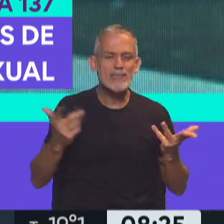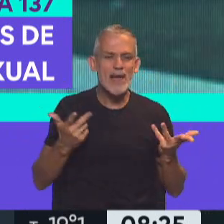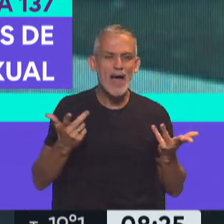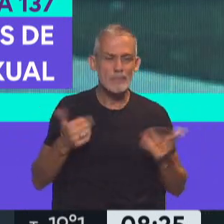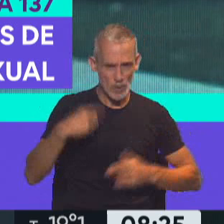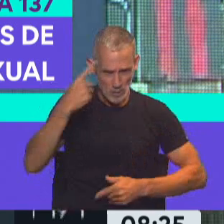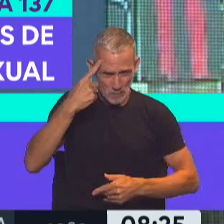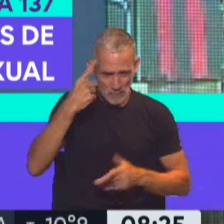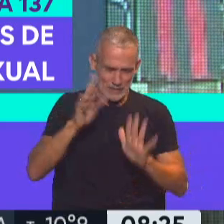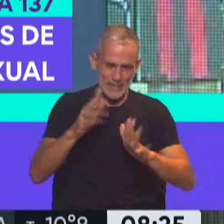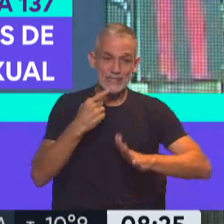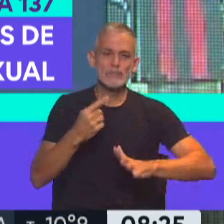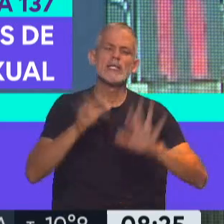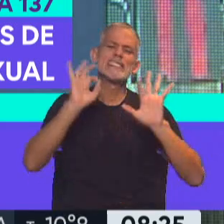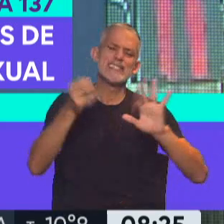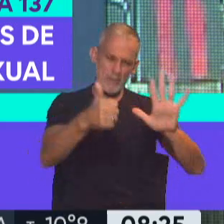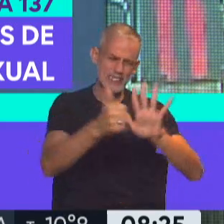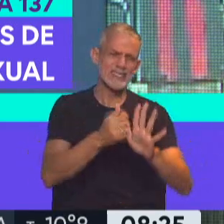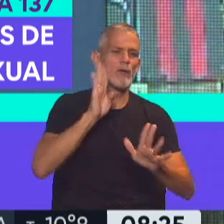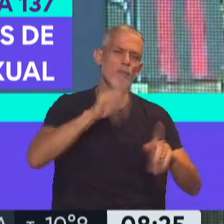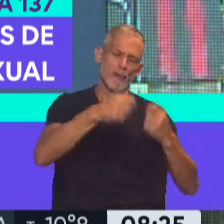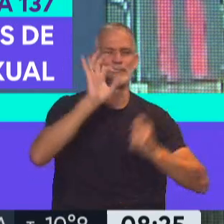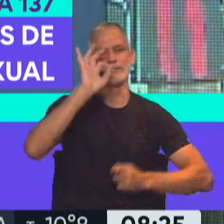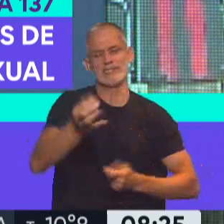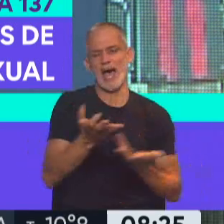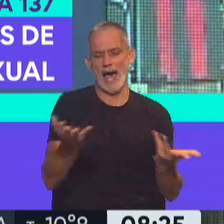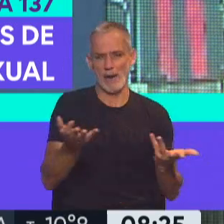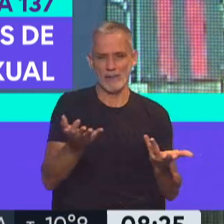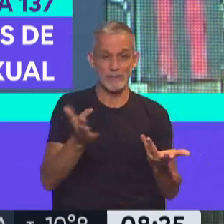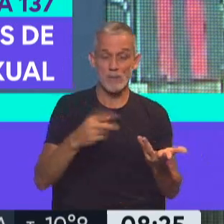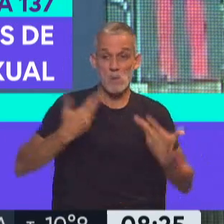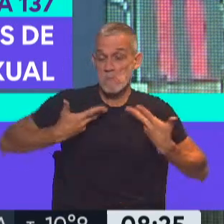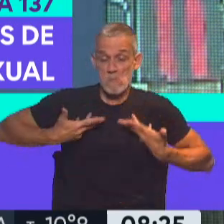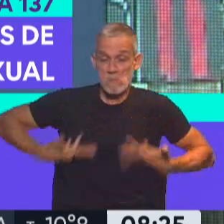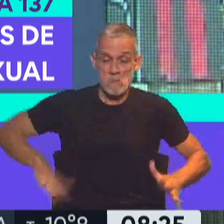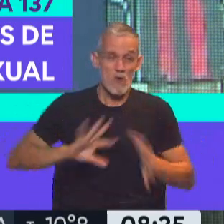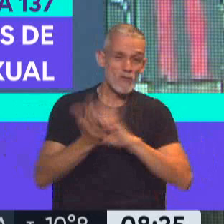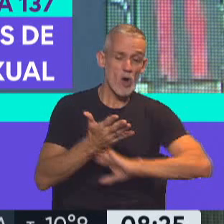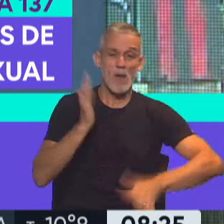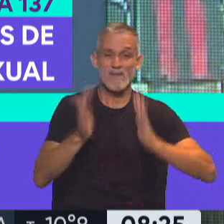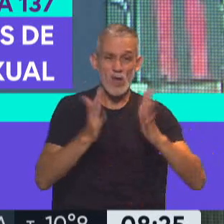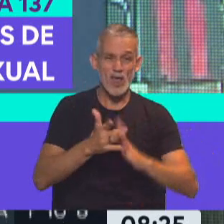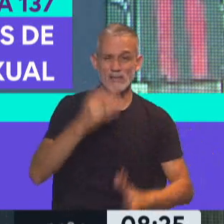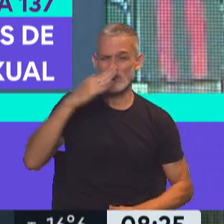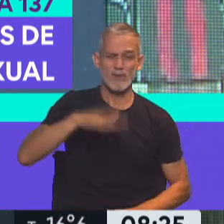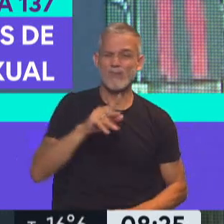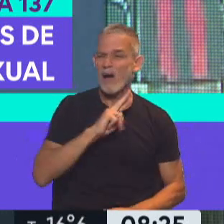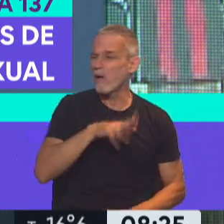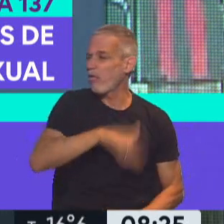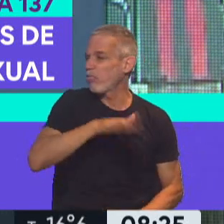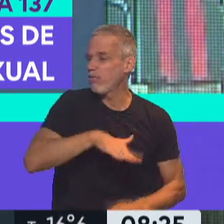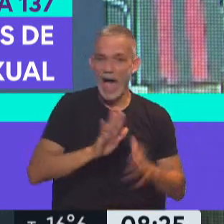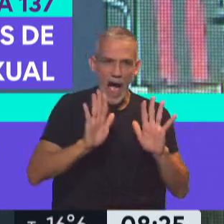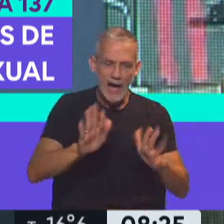cometiendo No, lo saben en ese momento, digo, pero hay cierta... como están tan naturalizadas esas prácticas de humillación, de vulneración, digo, hay un montón